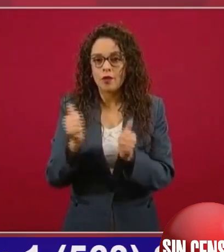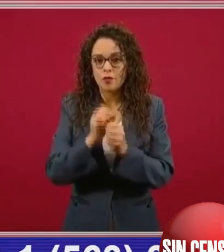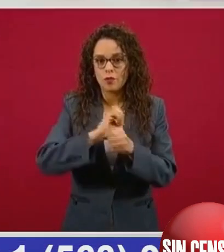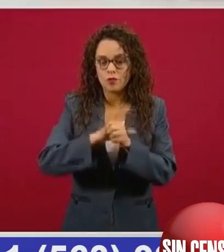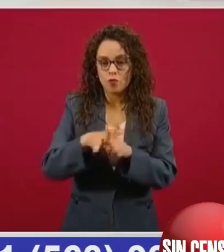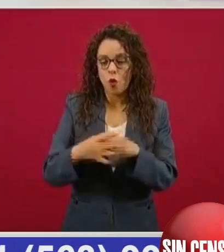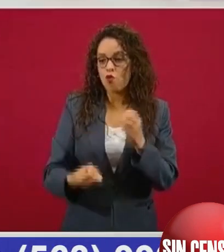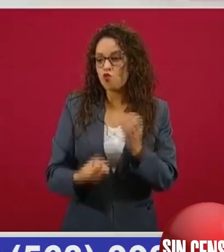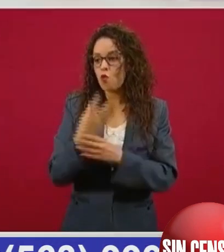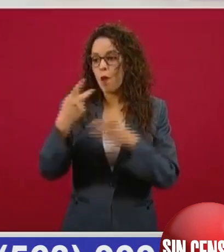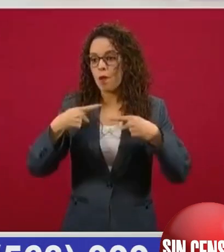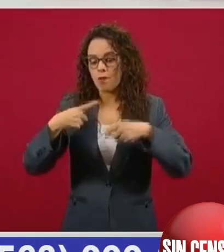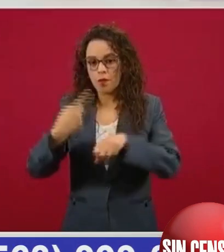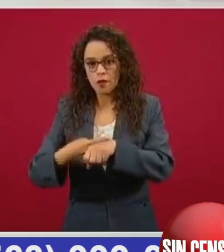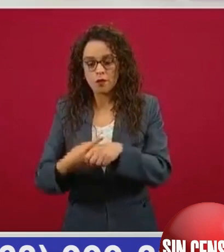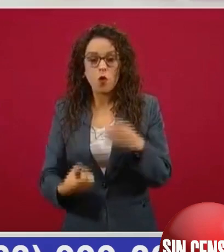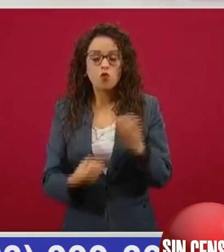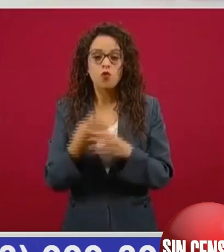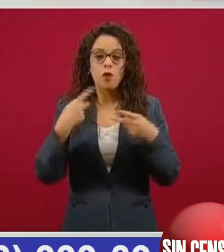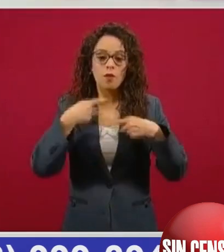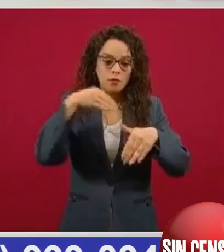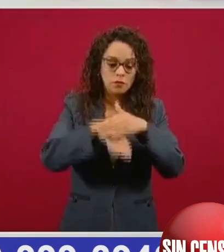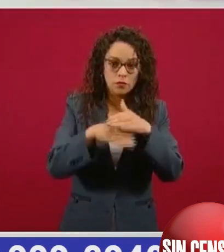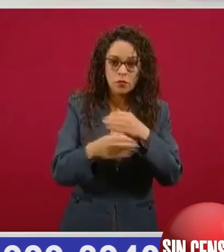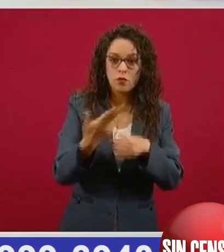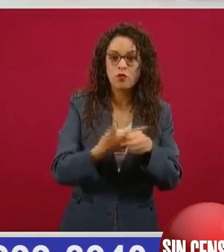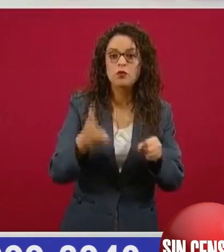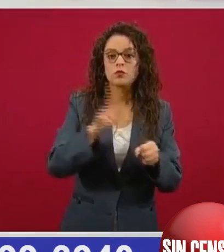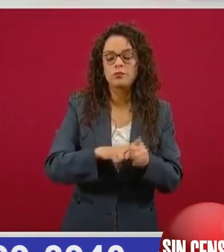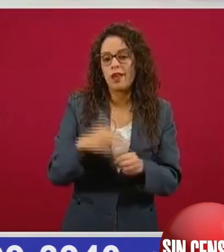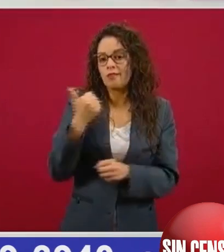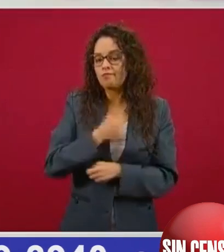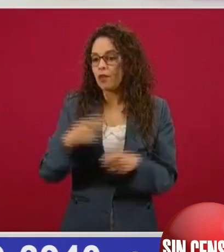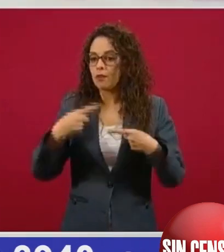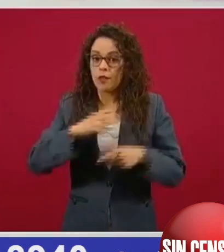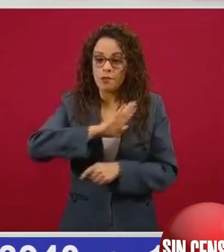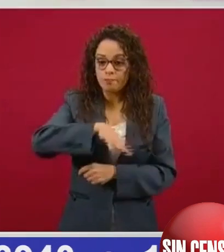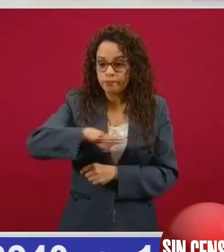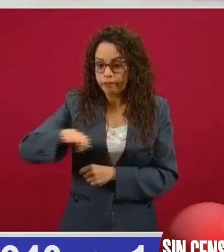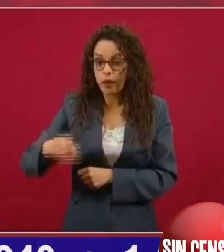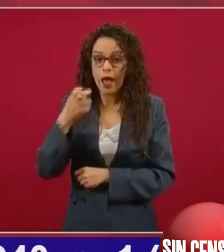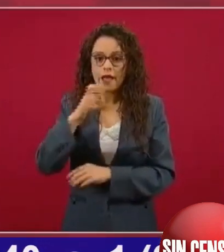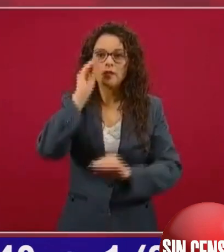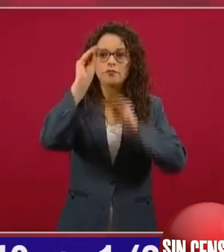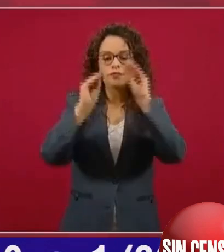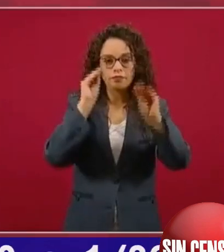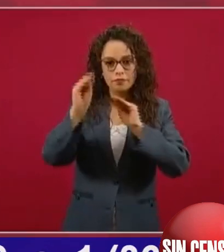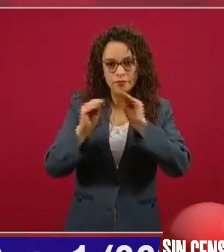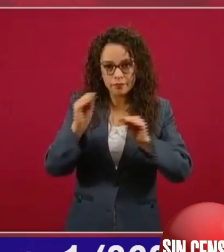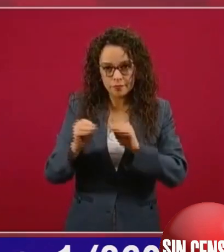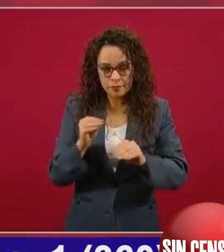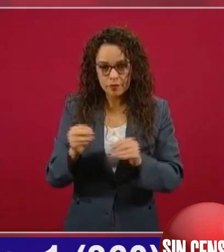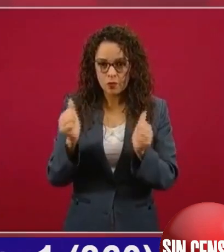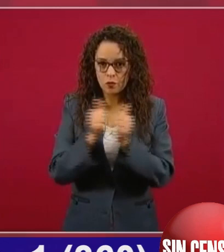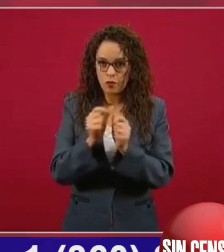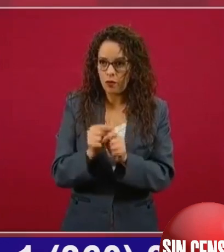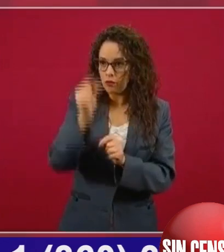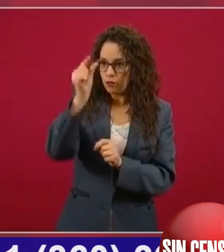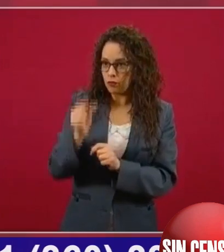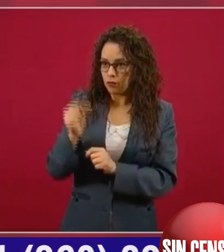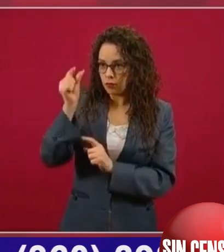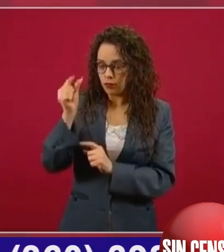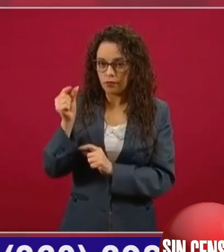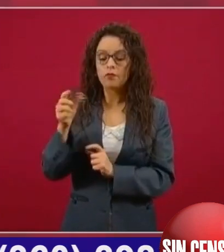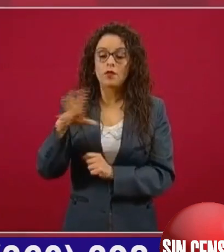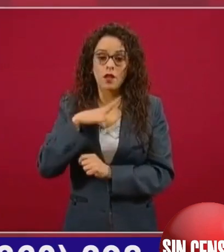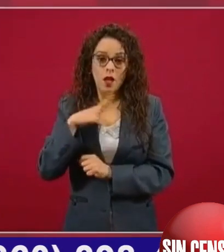nuevas hospitalizaciones, lamentables defunciones. Y estas ocurren a cierta velocidad y lo medimos por